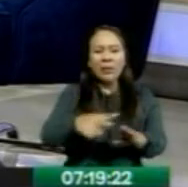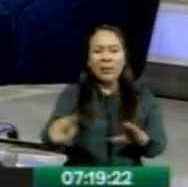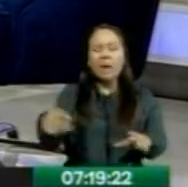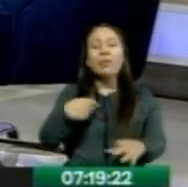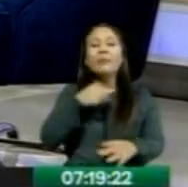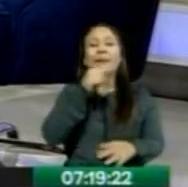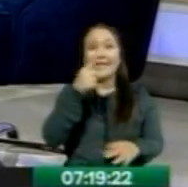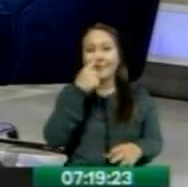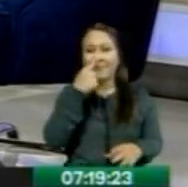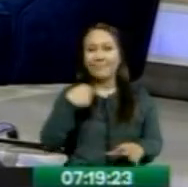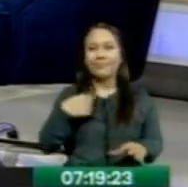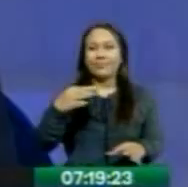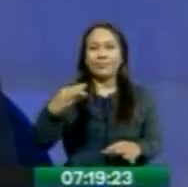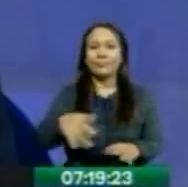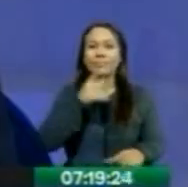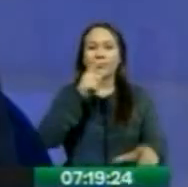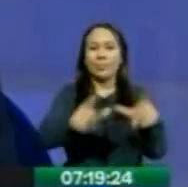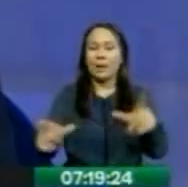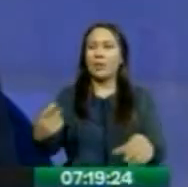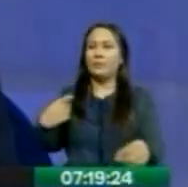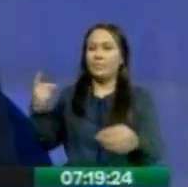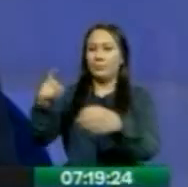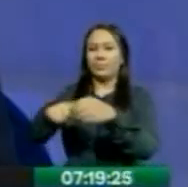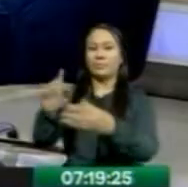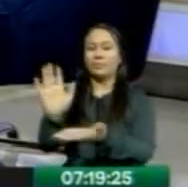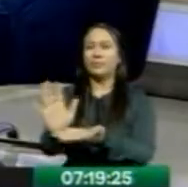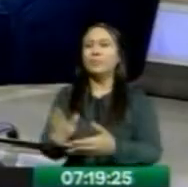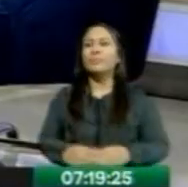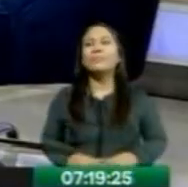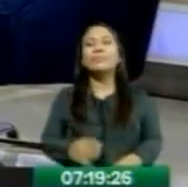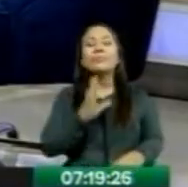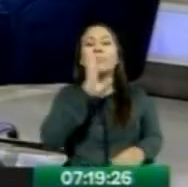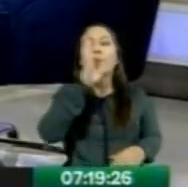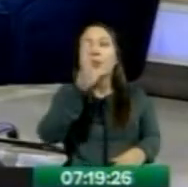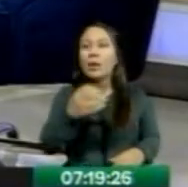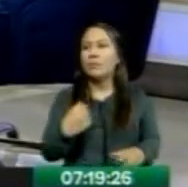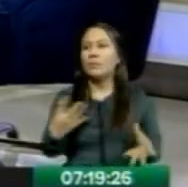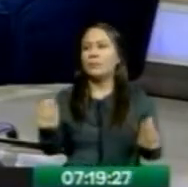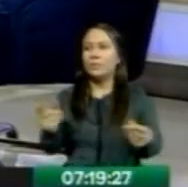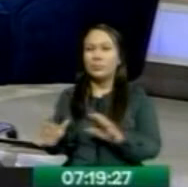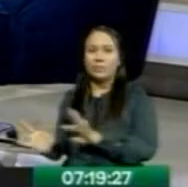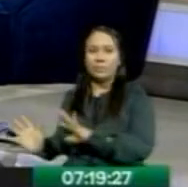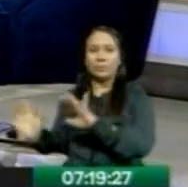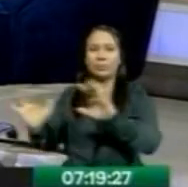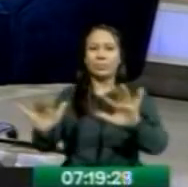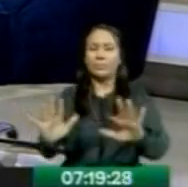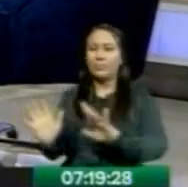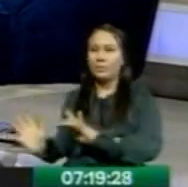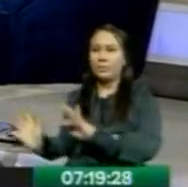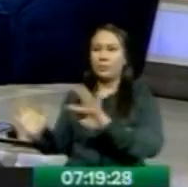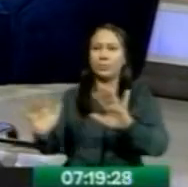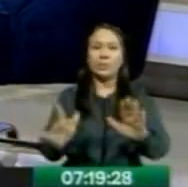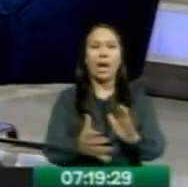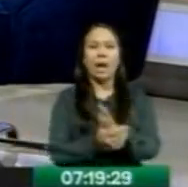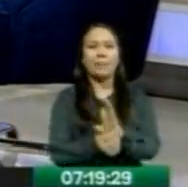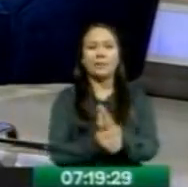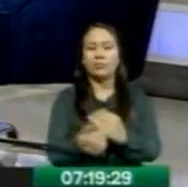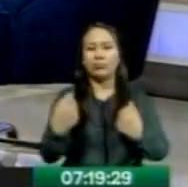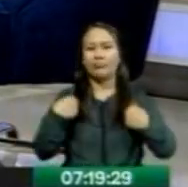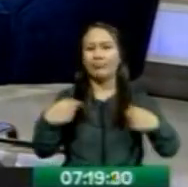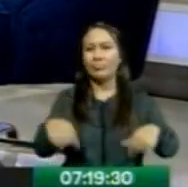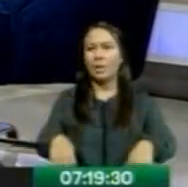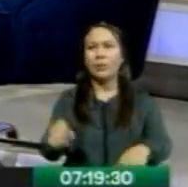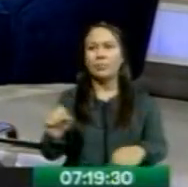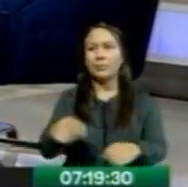interés o voluntad de quienes hacen el Seguro Social, sino porque siempre la demanda va a ser mayor a la capacidad y a la voluntad que existe. Y